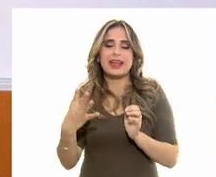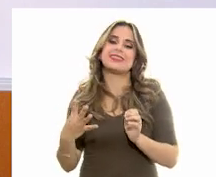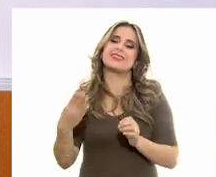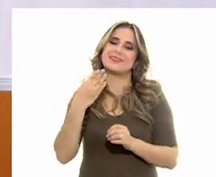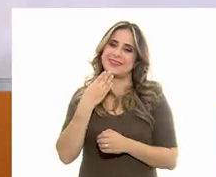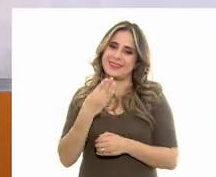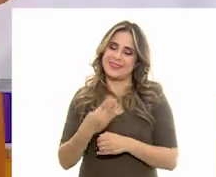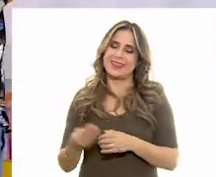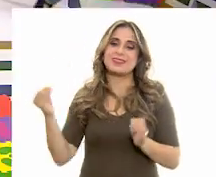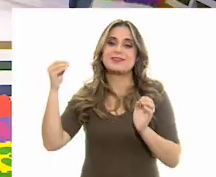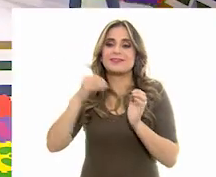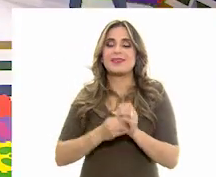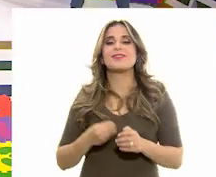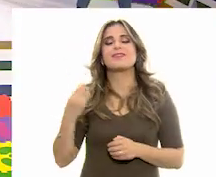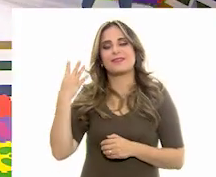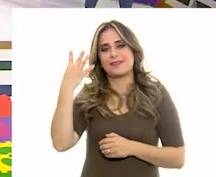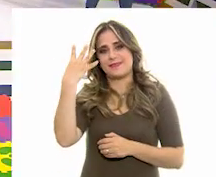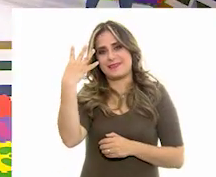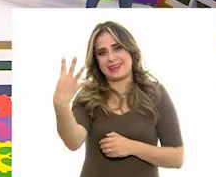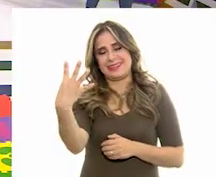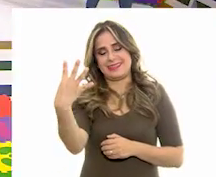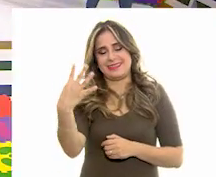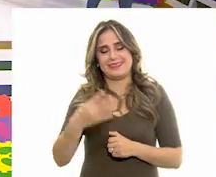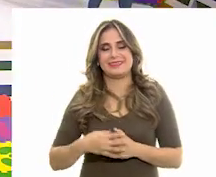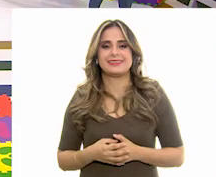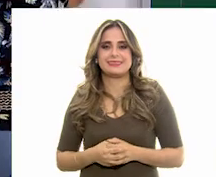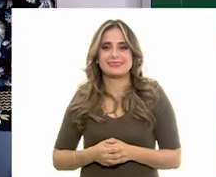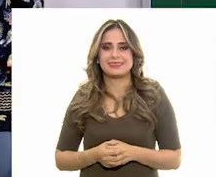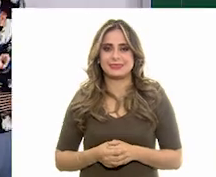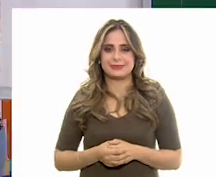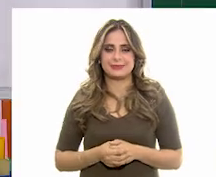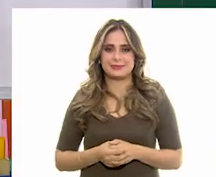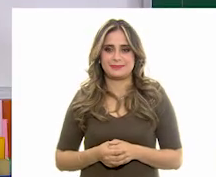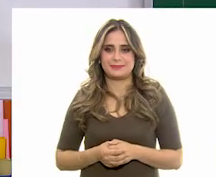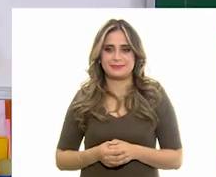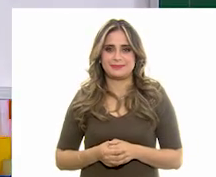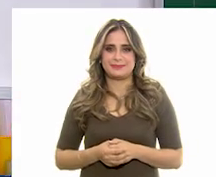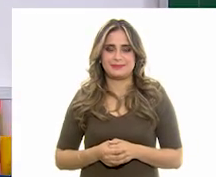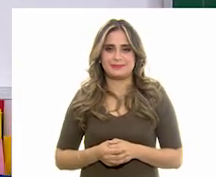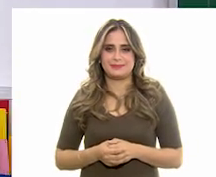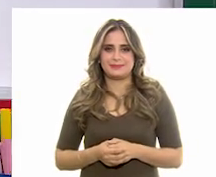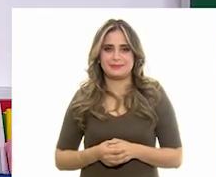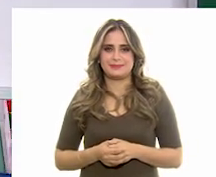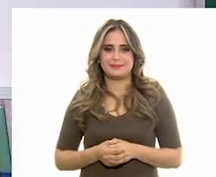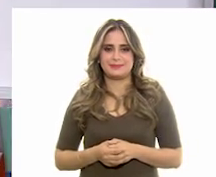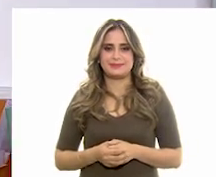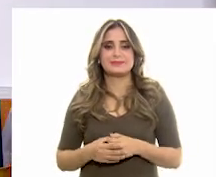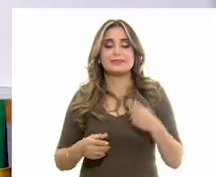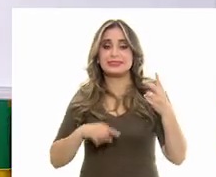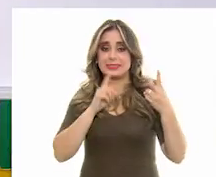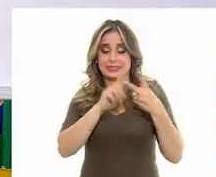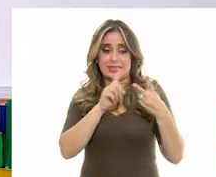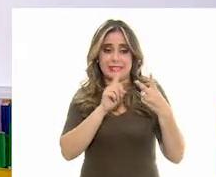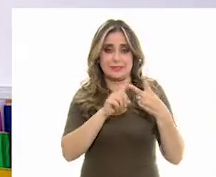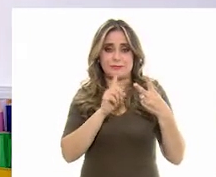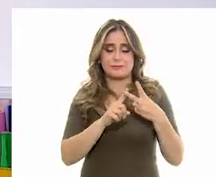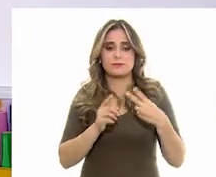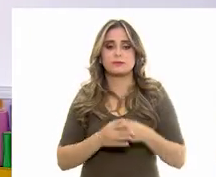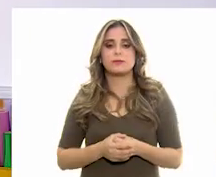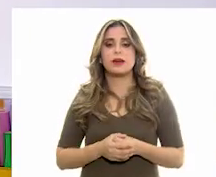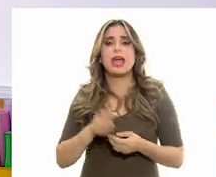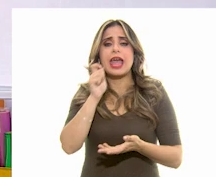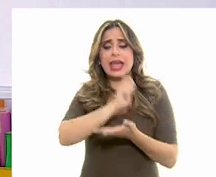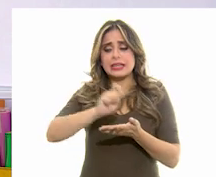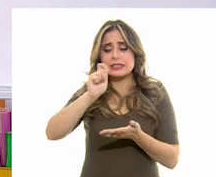Muy bien, le voy a anotar aquí, cuatro. Muy bien. El segundo, ajá,